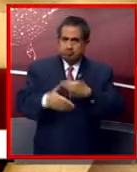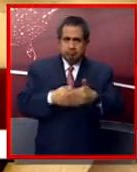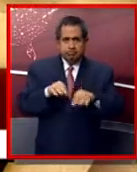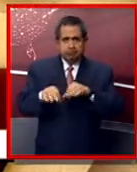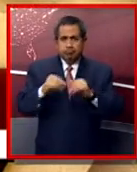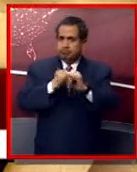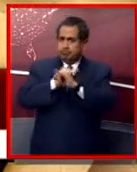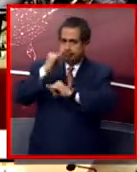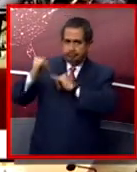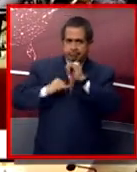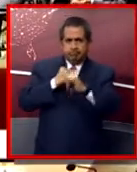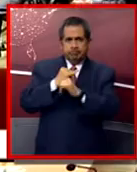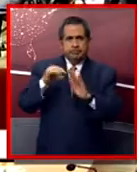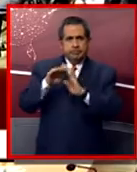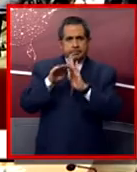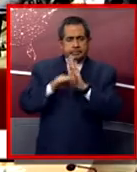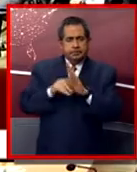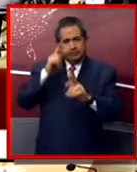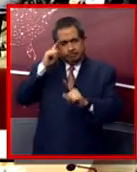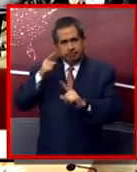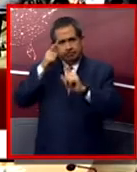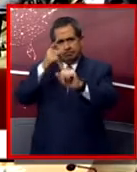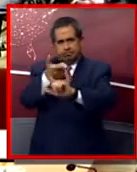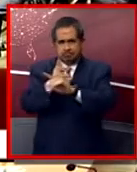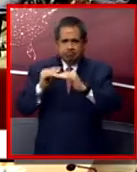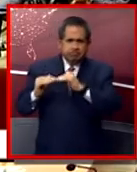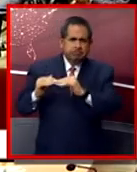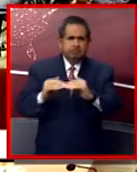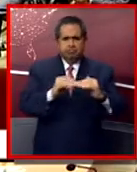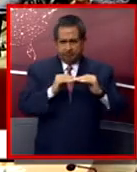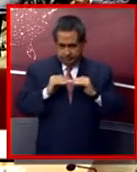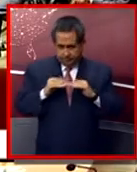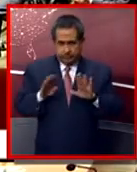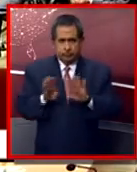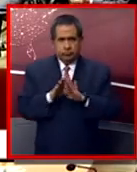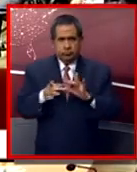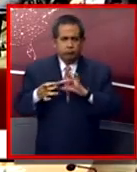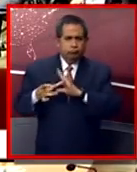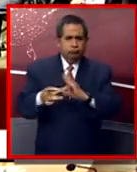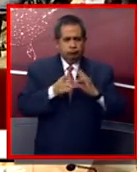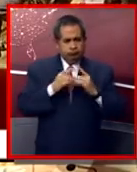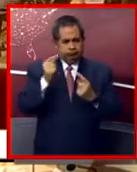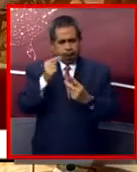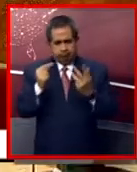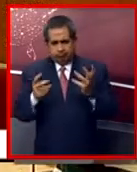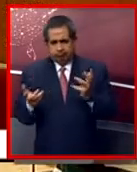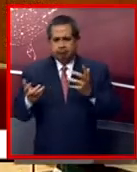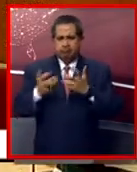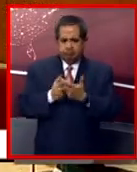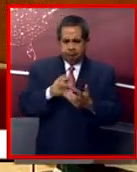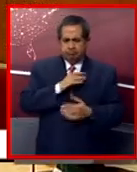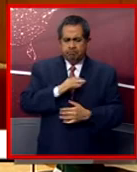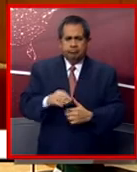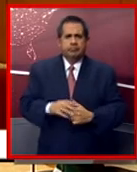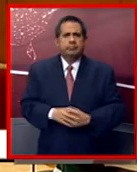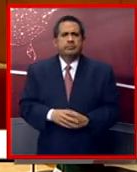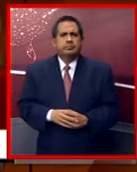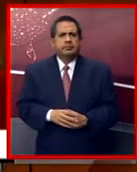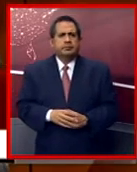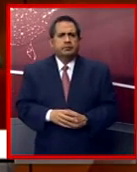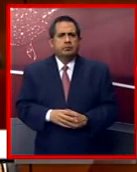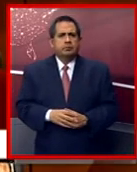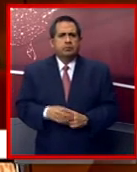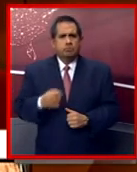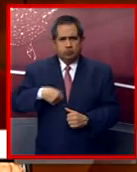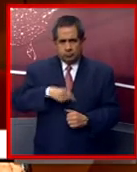normas internacionales y en aras de la consolidación democrática a través de los diversos organismos de cooperación. Continuaremos